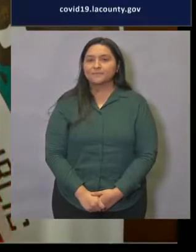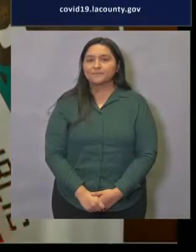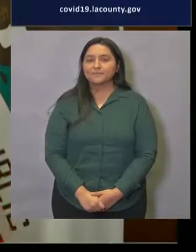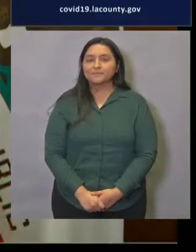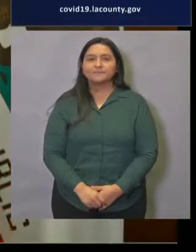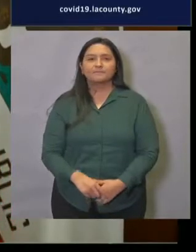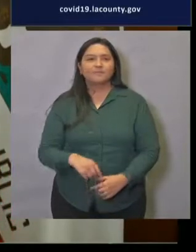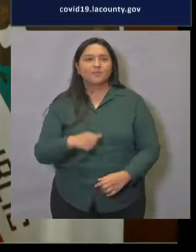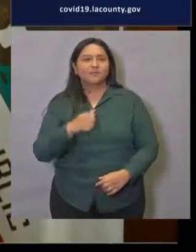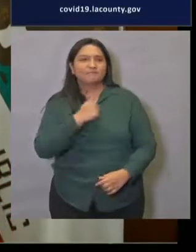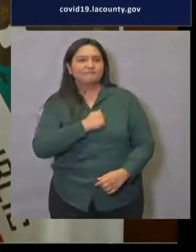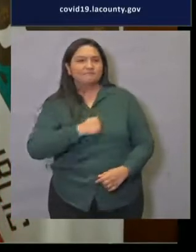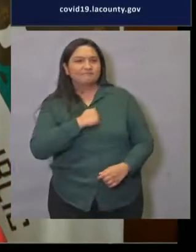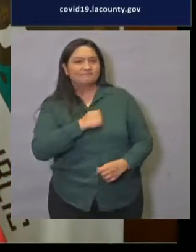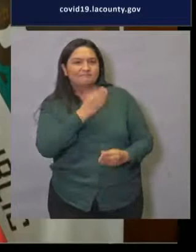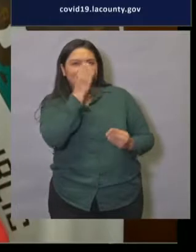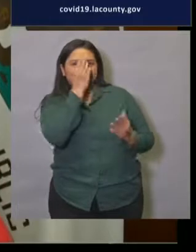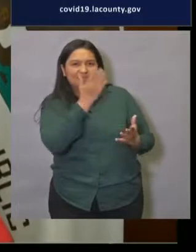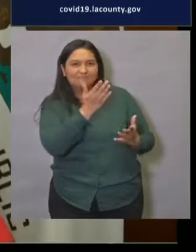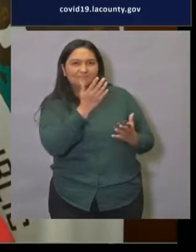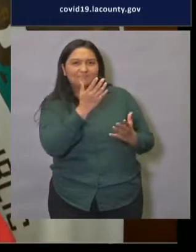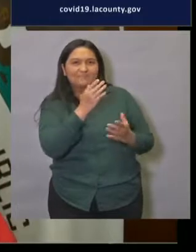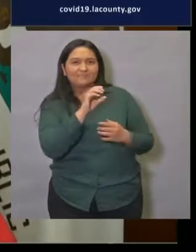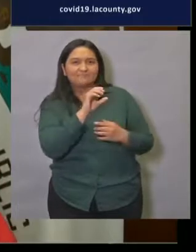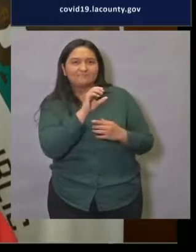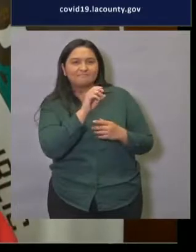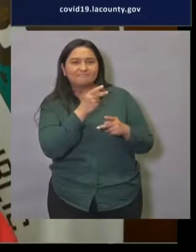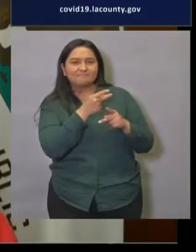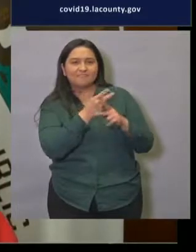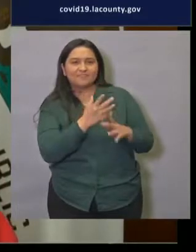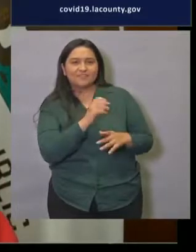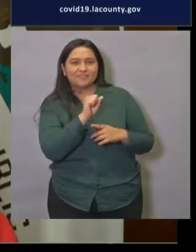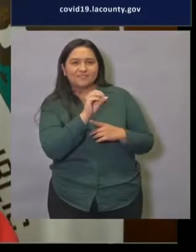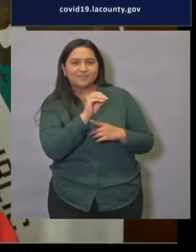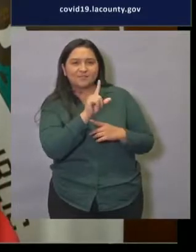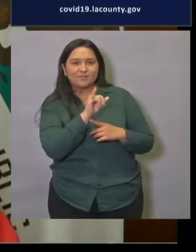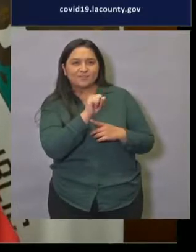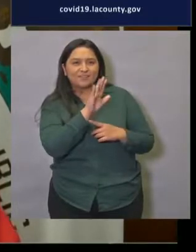My apologies, Chair Solis. It seems that your microphone is muted.